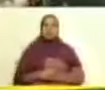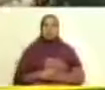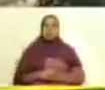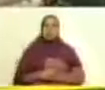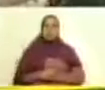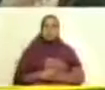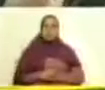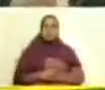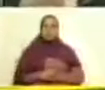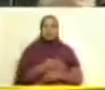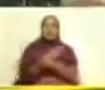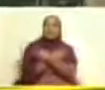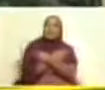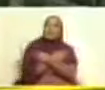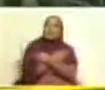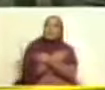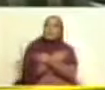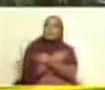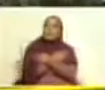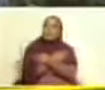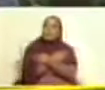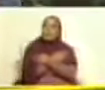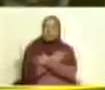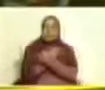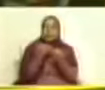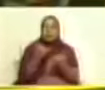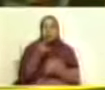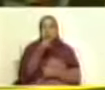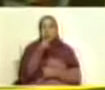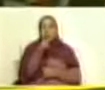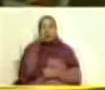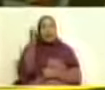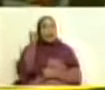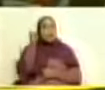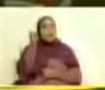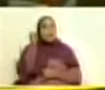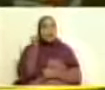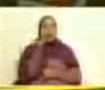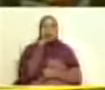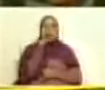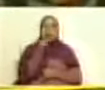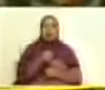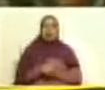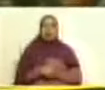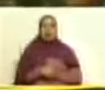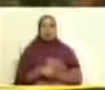Bueno, felicitaciones. Vamos a escuchar pues ahora a Asteri Paivain.